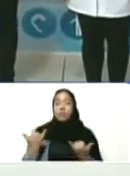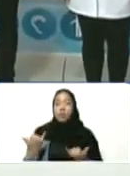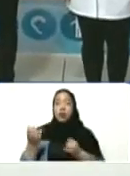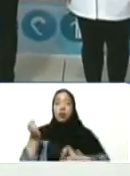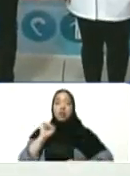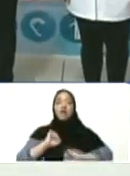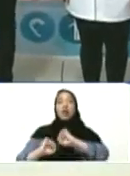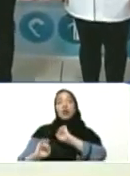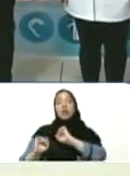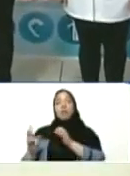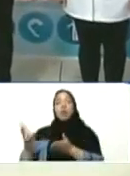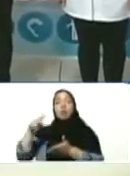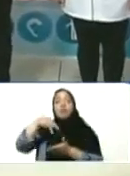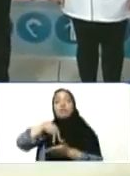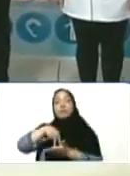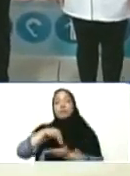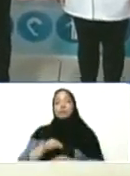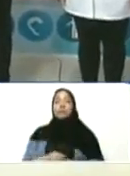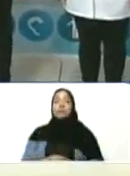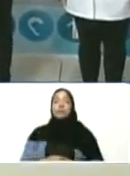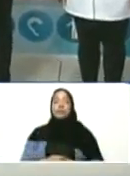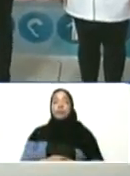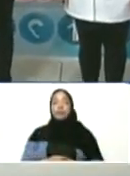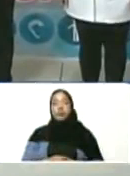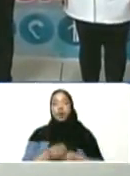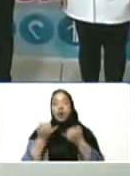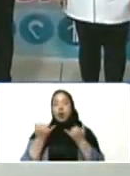enteros, y lo que vamos es